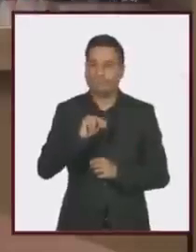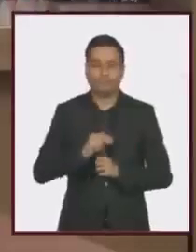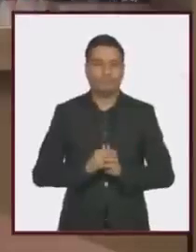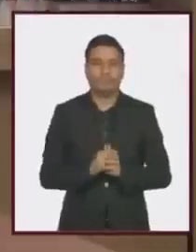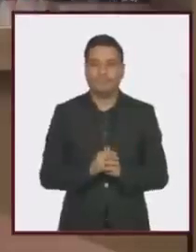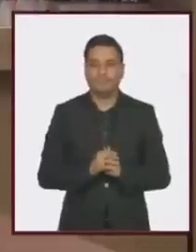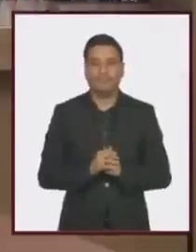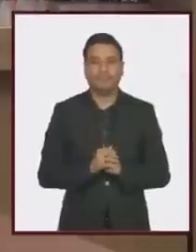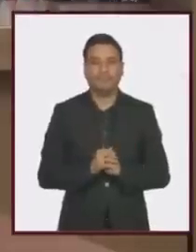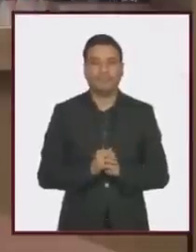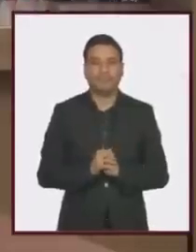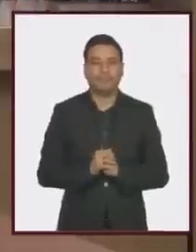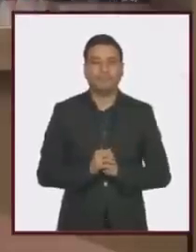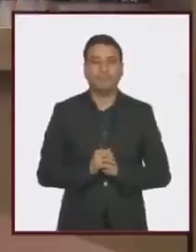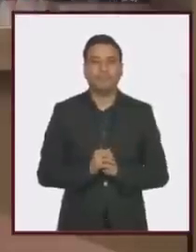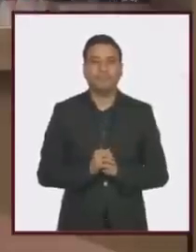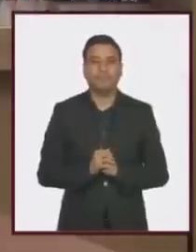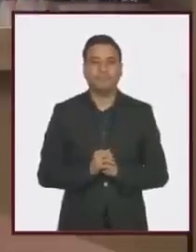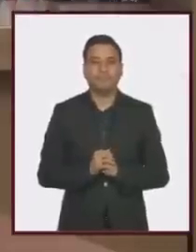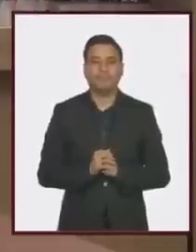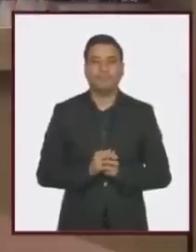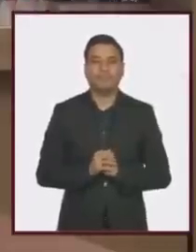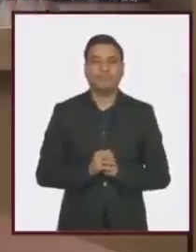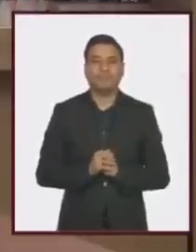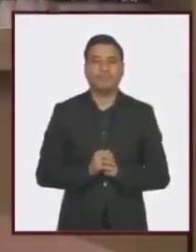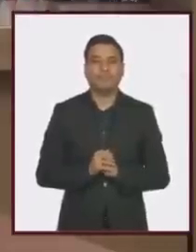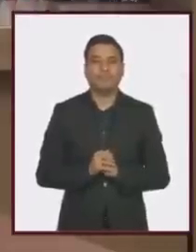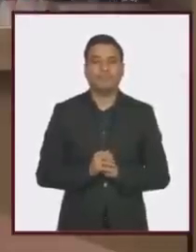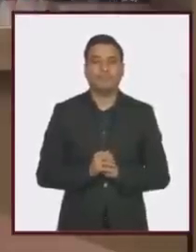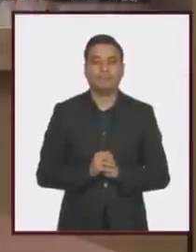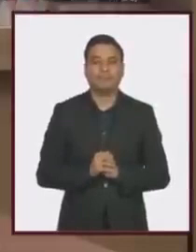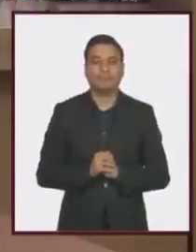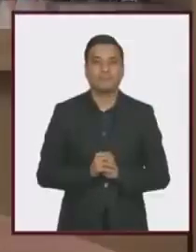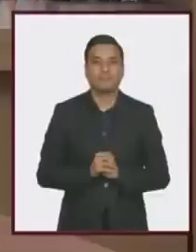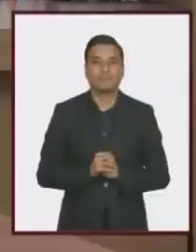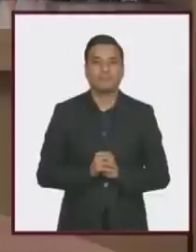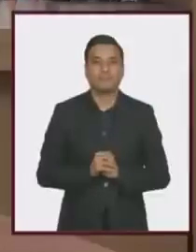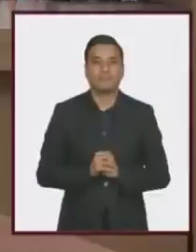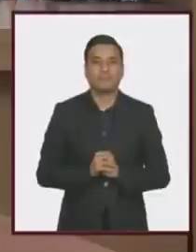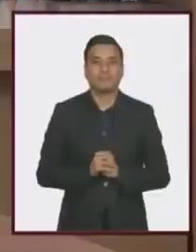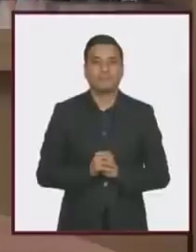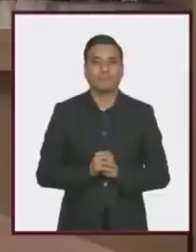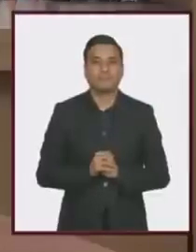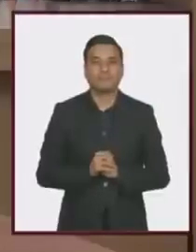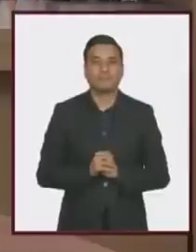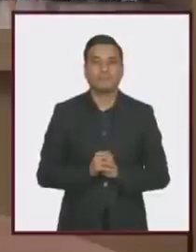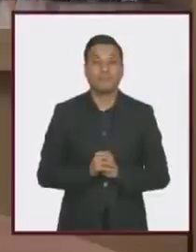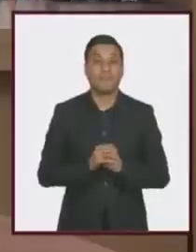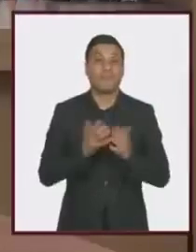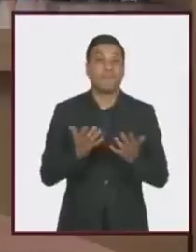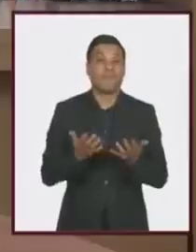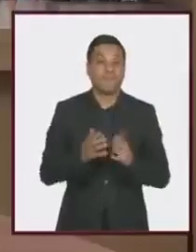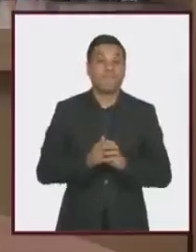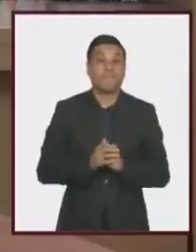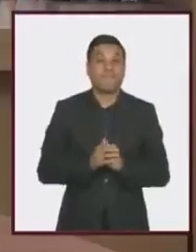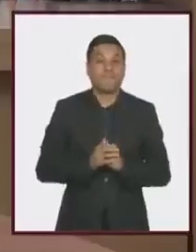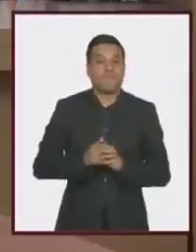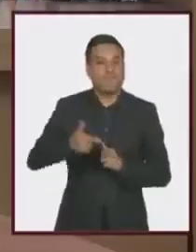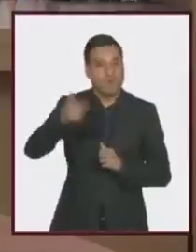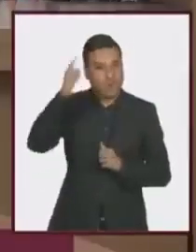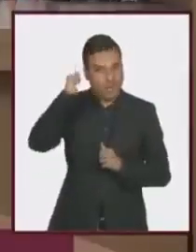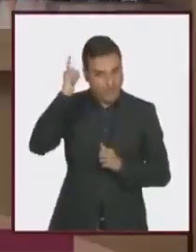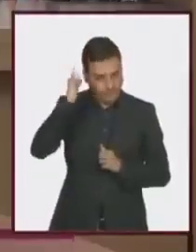aprendizaje. Es muy importante que haya yo sido capaz de explicar de manera